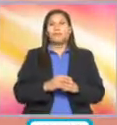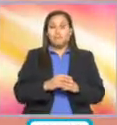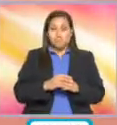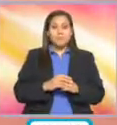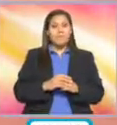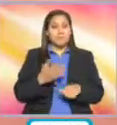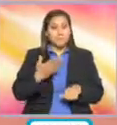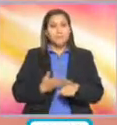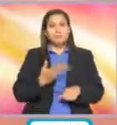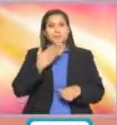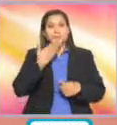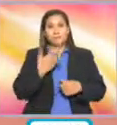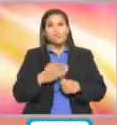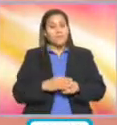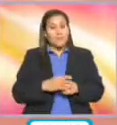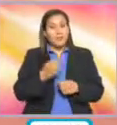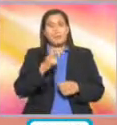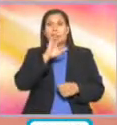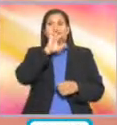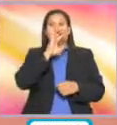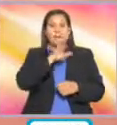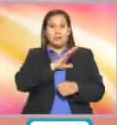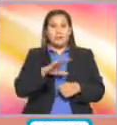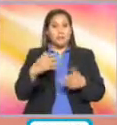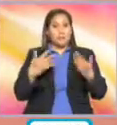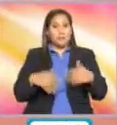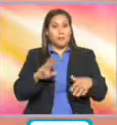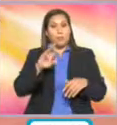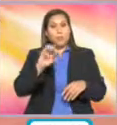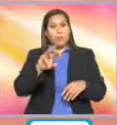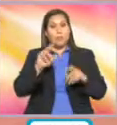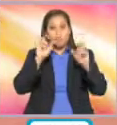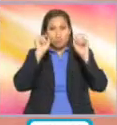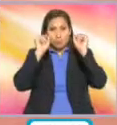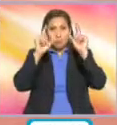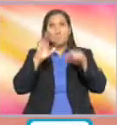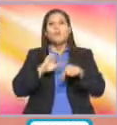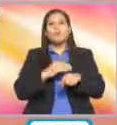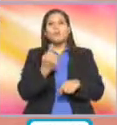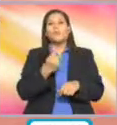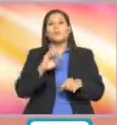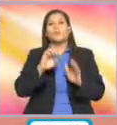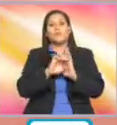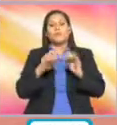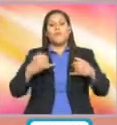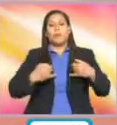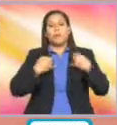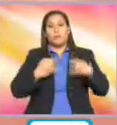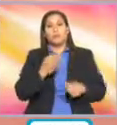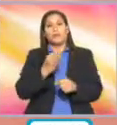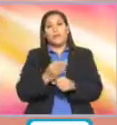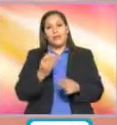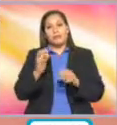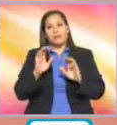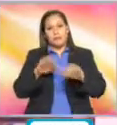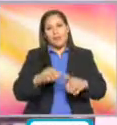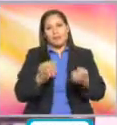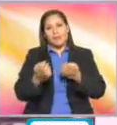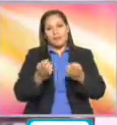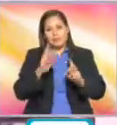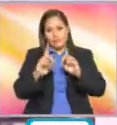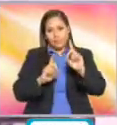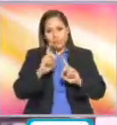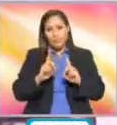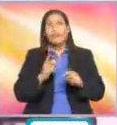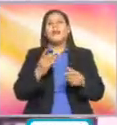muy bien. Pues se me hace increíble porque así, de verdad, sobre todo, por ejemplo, los jóvenes, desde ahorita practicar deporte. Ahí está. Y ya depende de cuáles